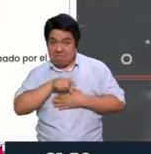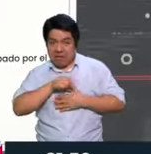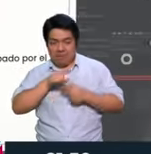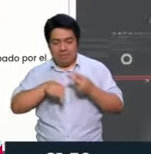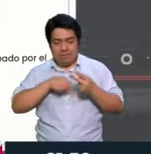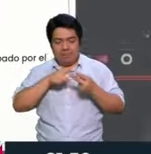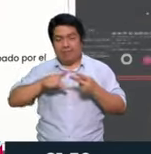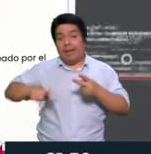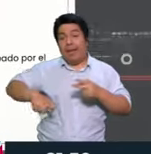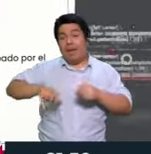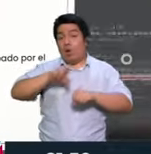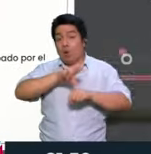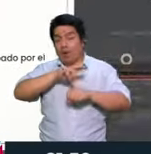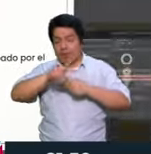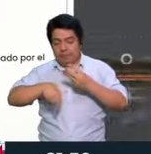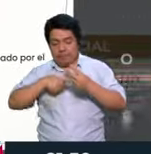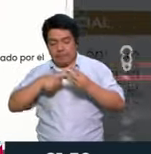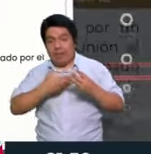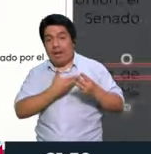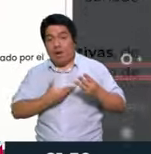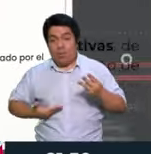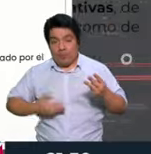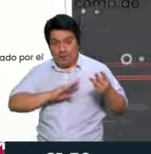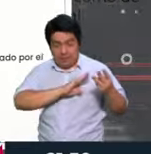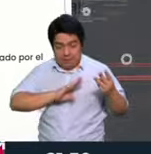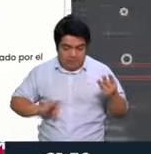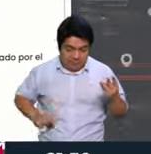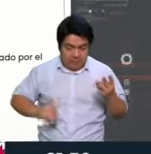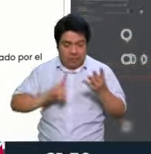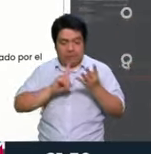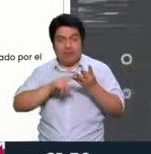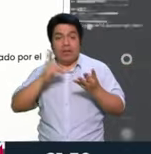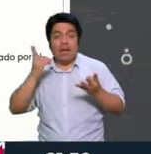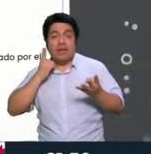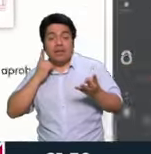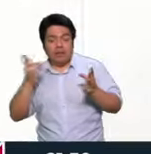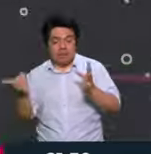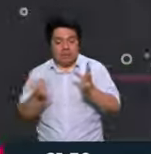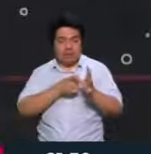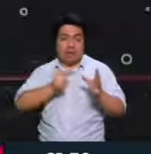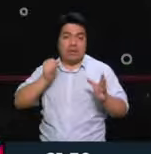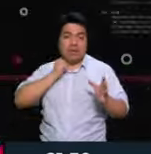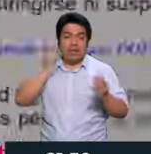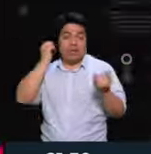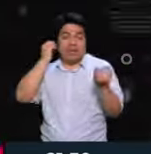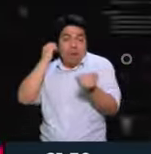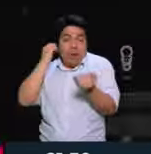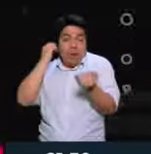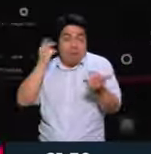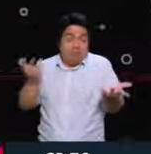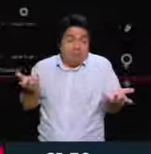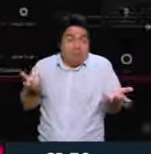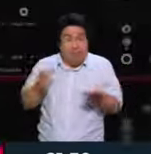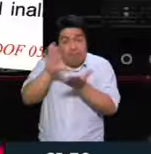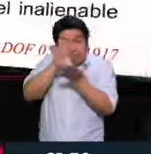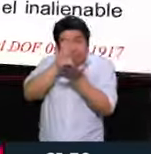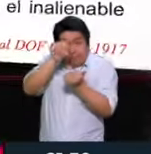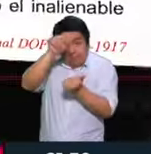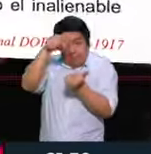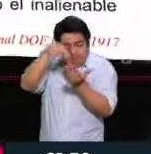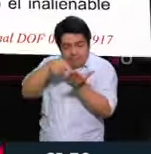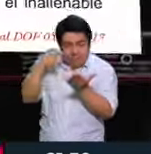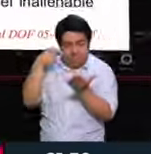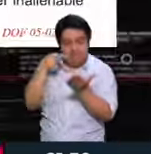a los gobernadores, a los presidentes municipales, a los diputados y a los senadores. Pues, como refiere la Constitución,